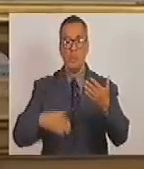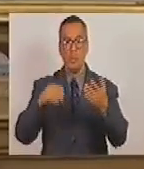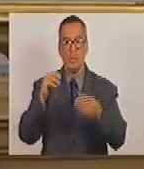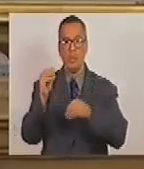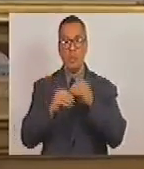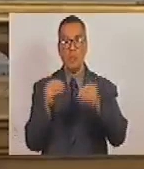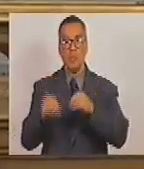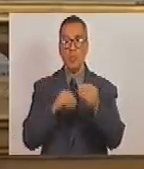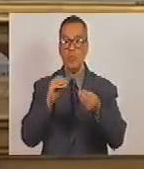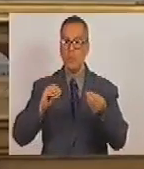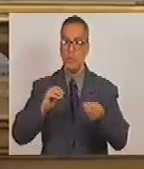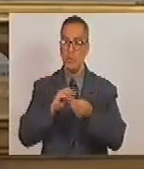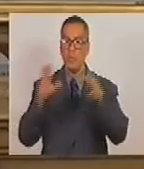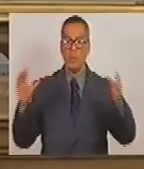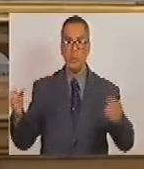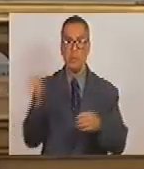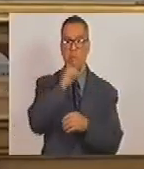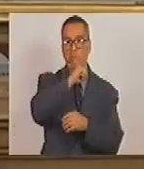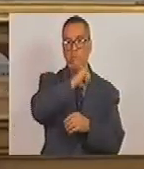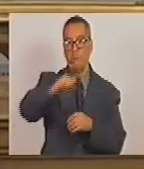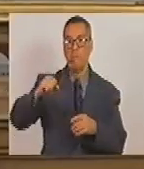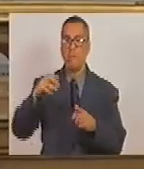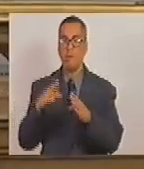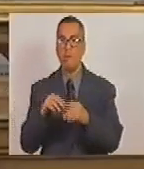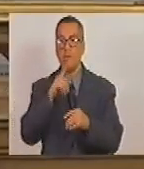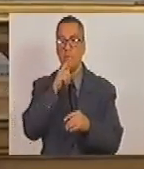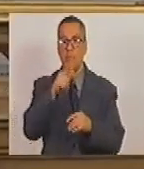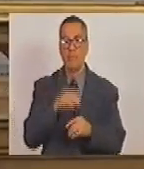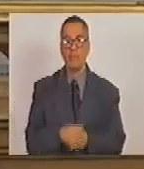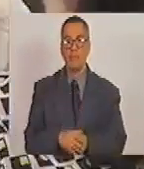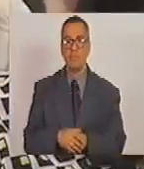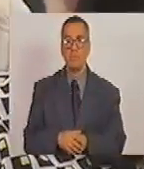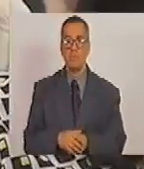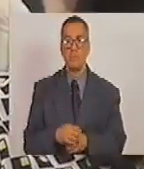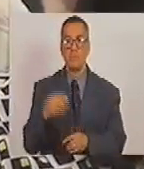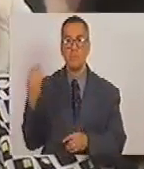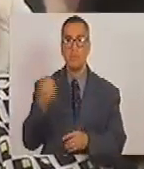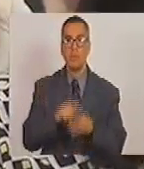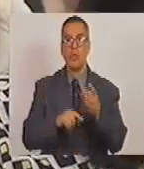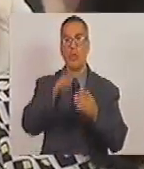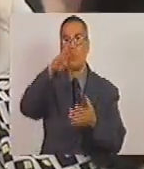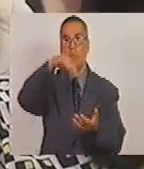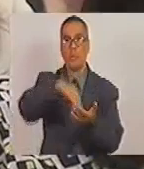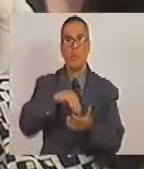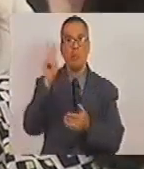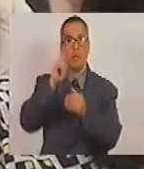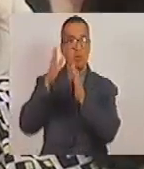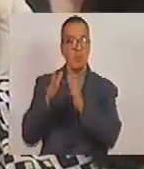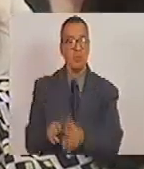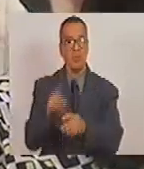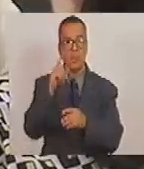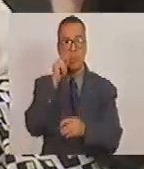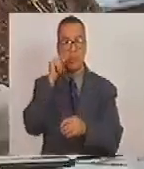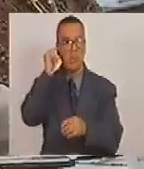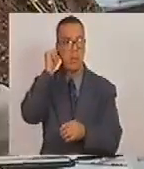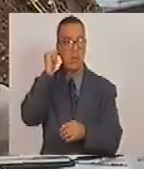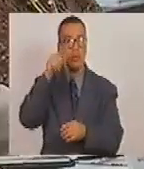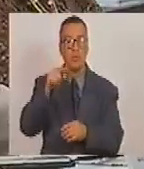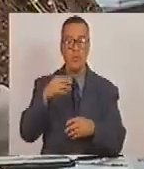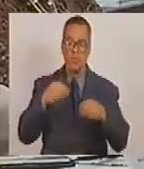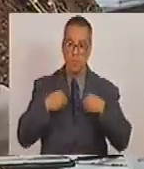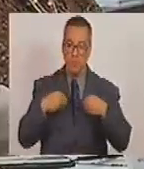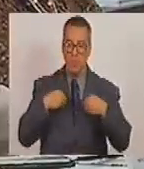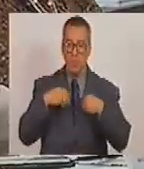de desaparecidos, de asesinatos, de torturados, más de 4.000 venezolanos y venezolanas que